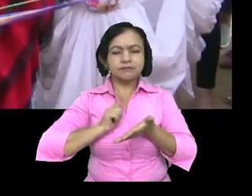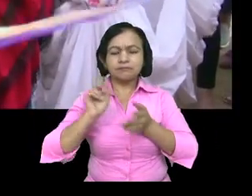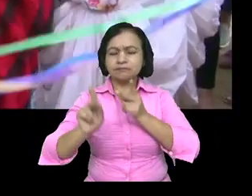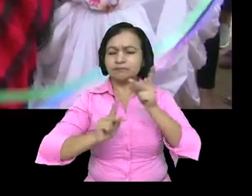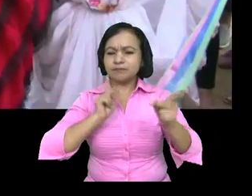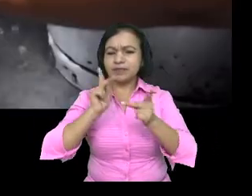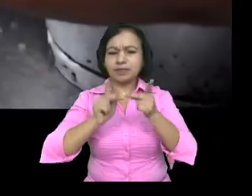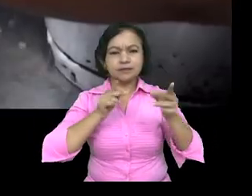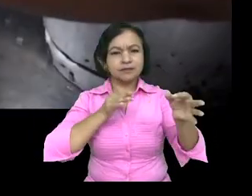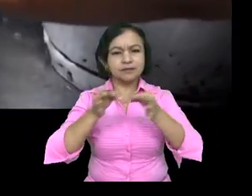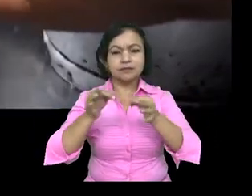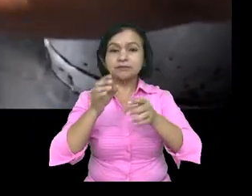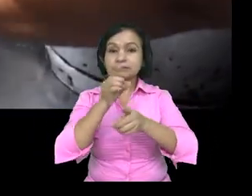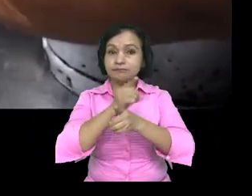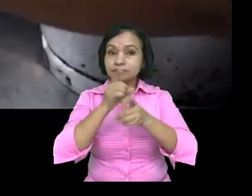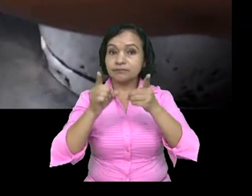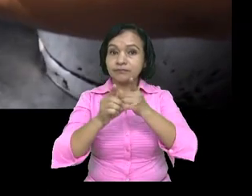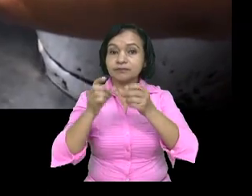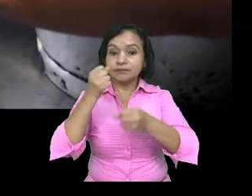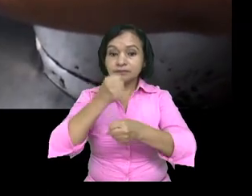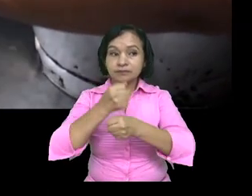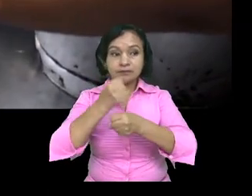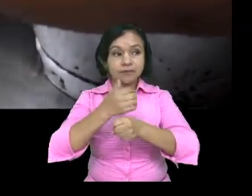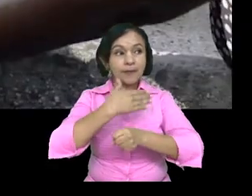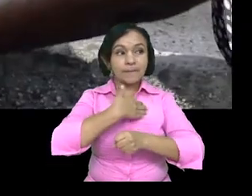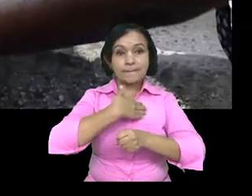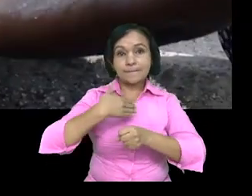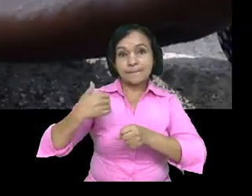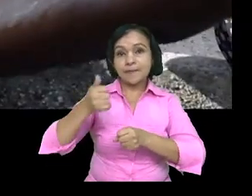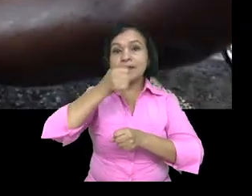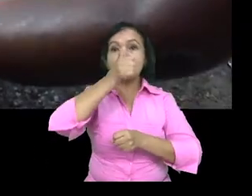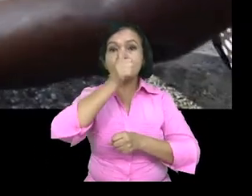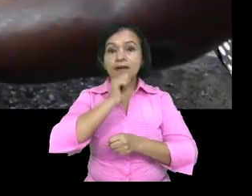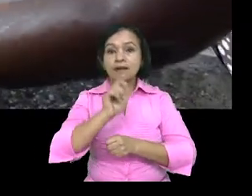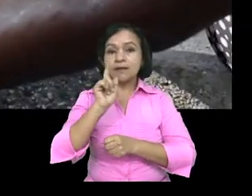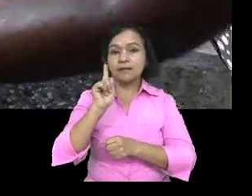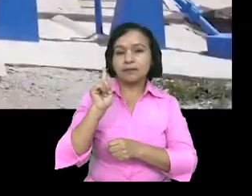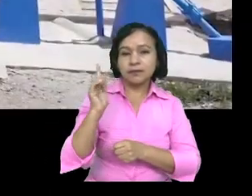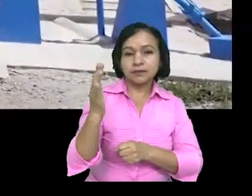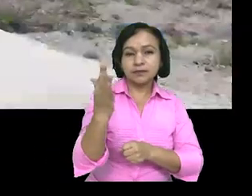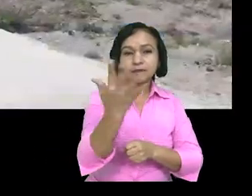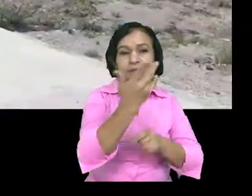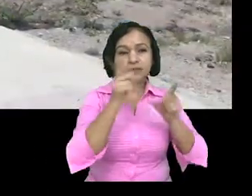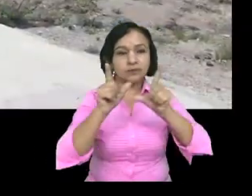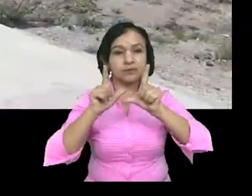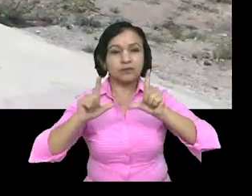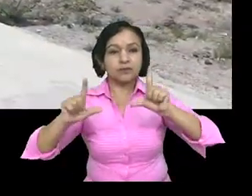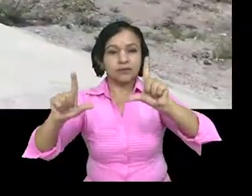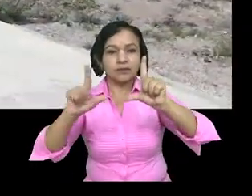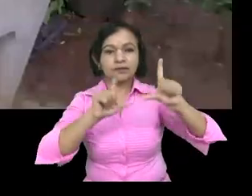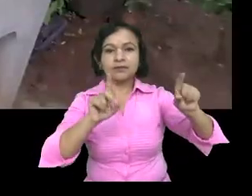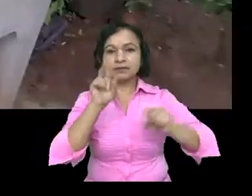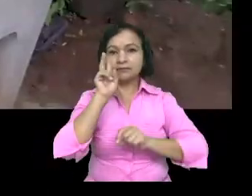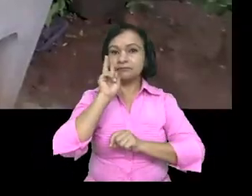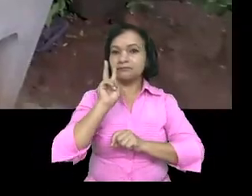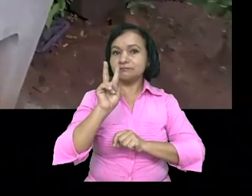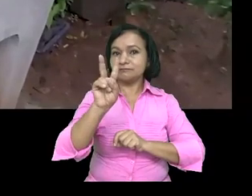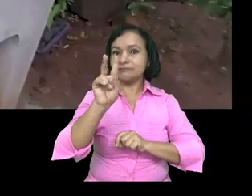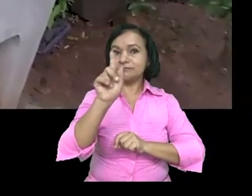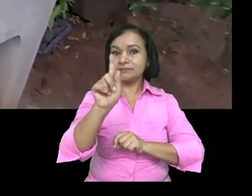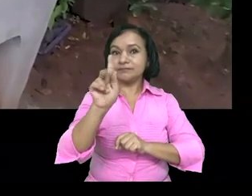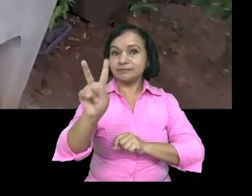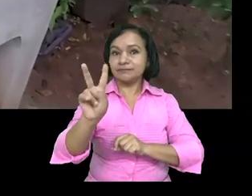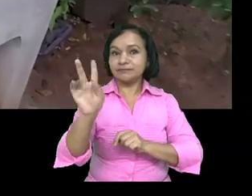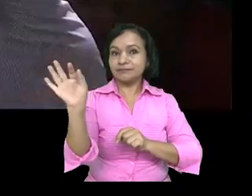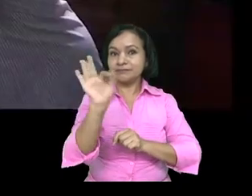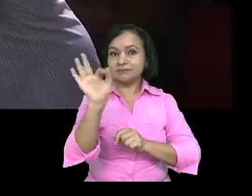explícita, de que tenemos que trabajar y llevar el agua a todas las comunidades, a todas las familias. Y ahí, pues, en pantalla estamos viendo